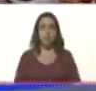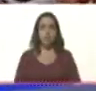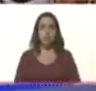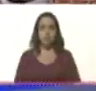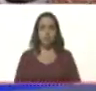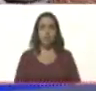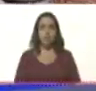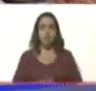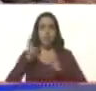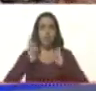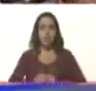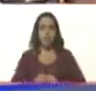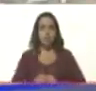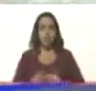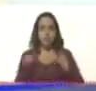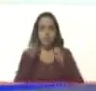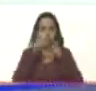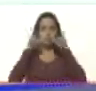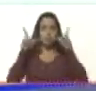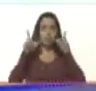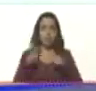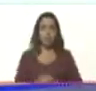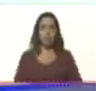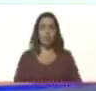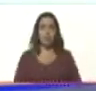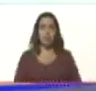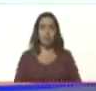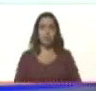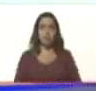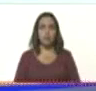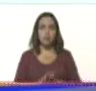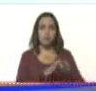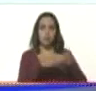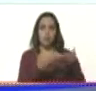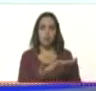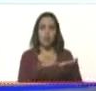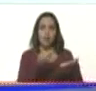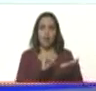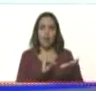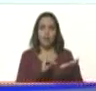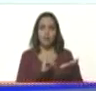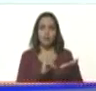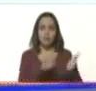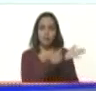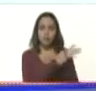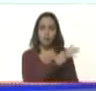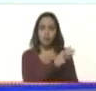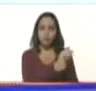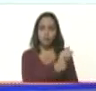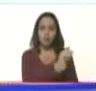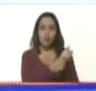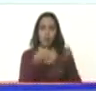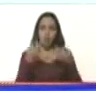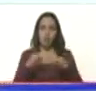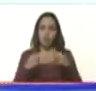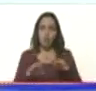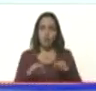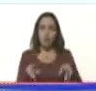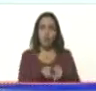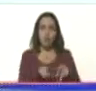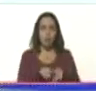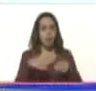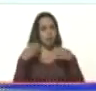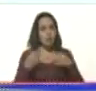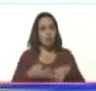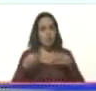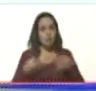Y además, una sorpresa. Aquí está impreso normalmente, como siempre, para que uno